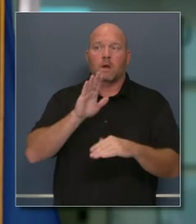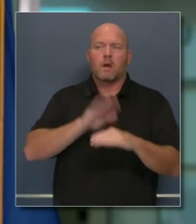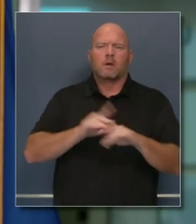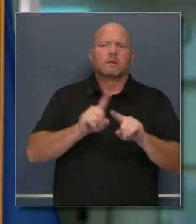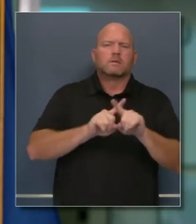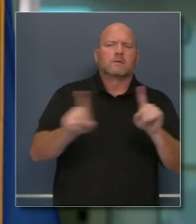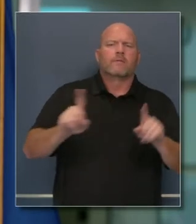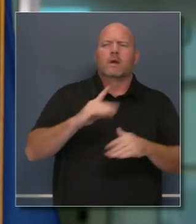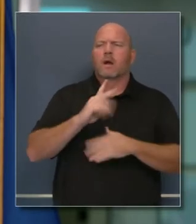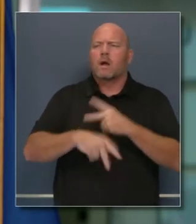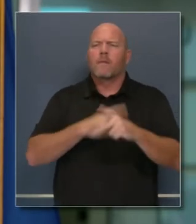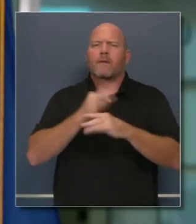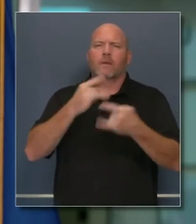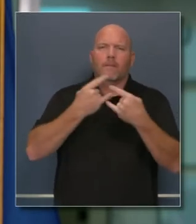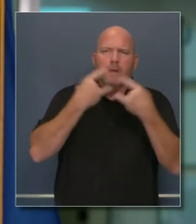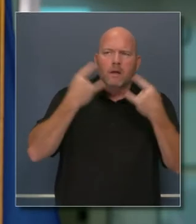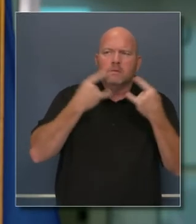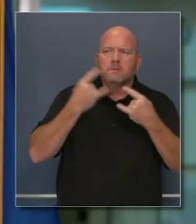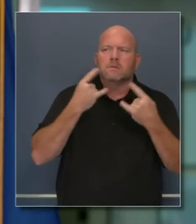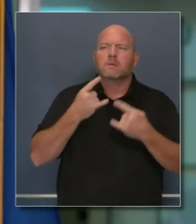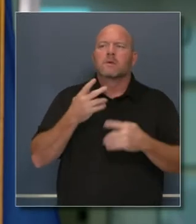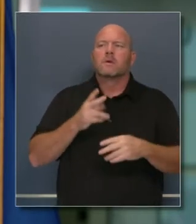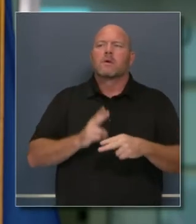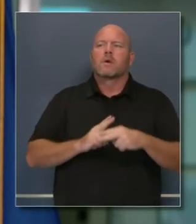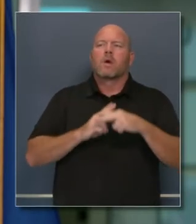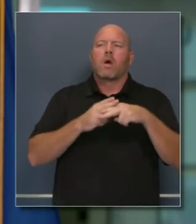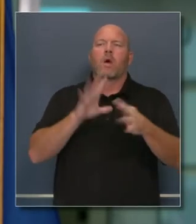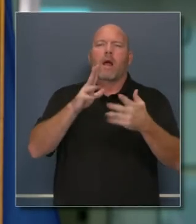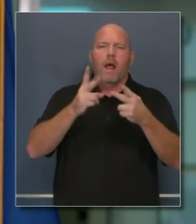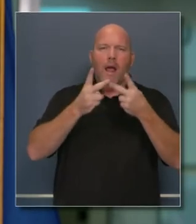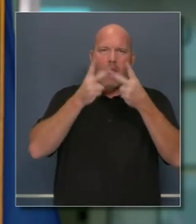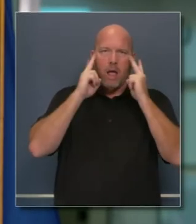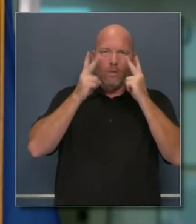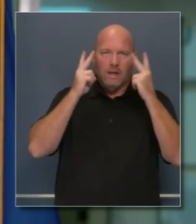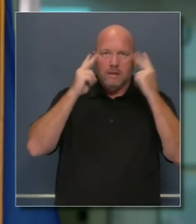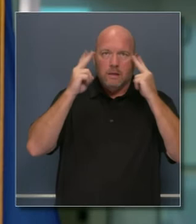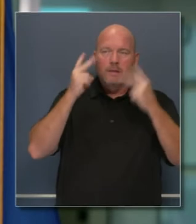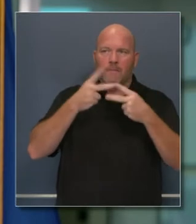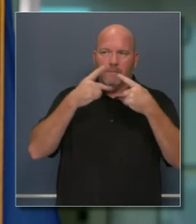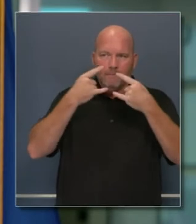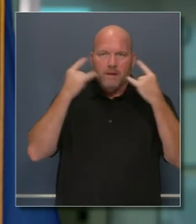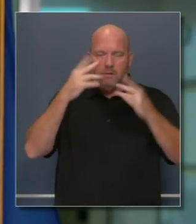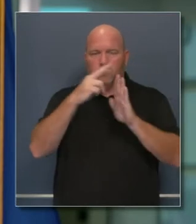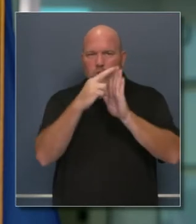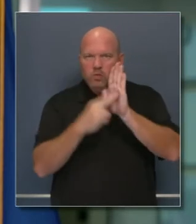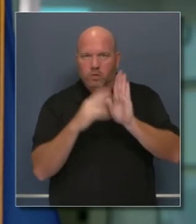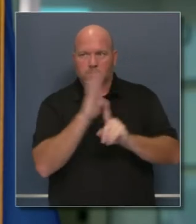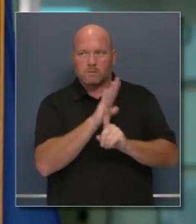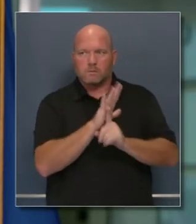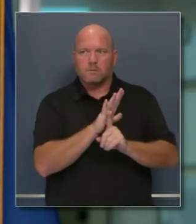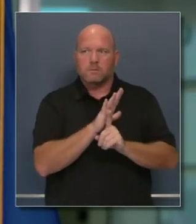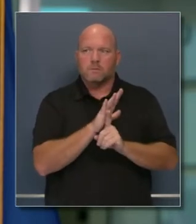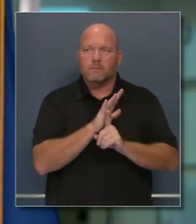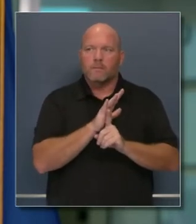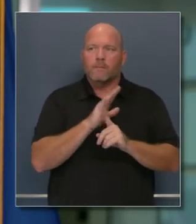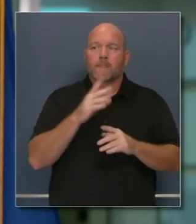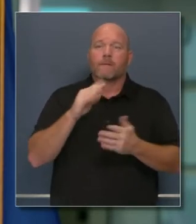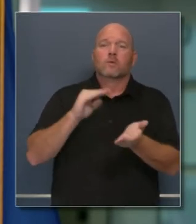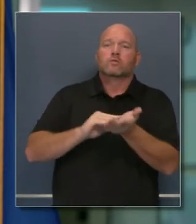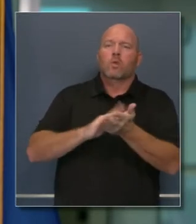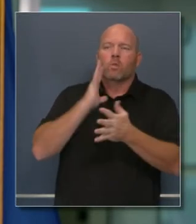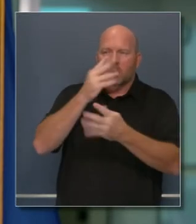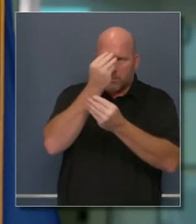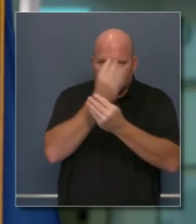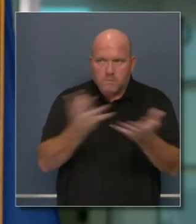últimas noticias sobre otro tipo de uso de mascarilla. Estamos hablando de las máscaras para la noche de las brujas. Mañana también el